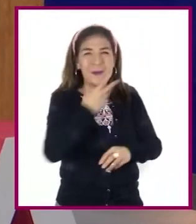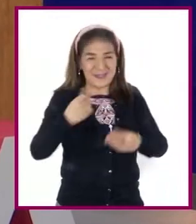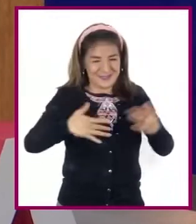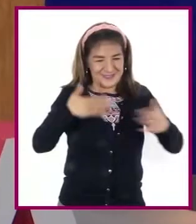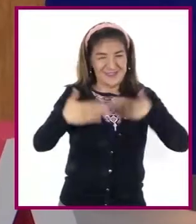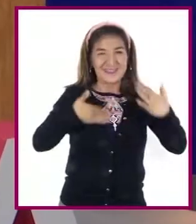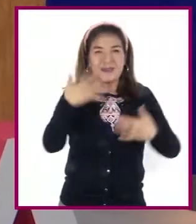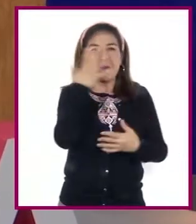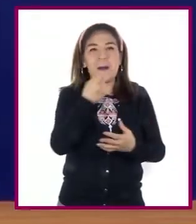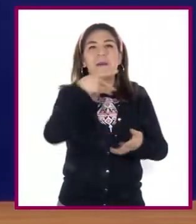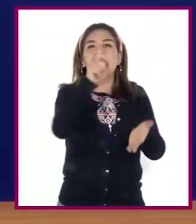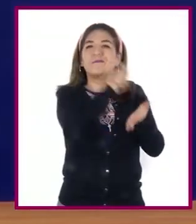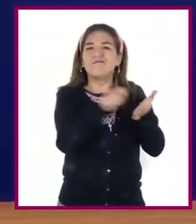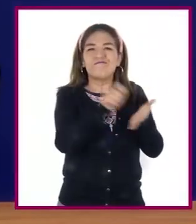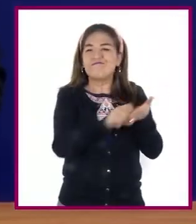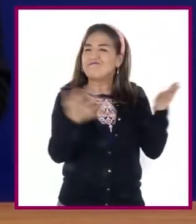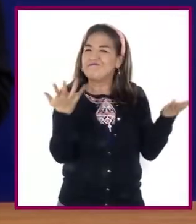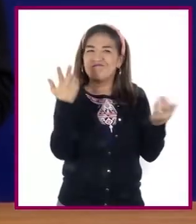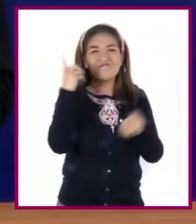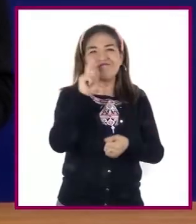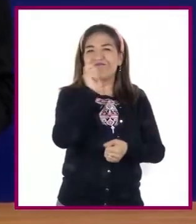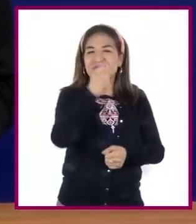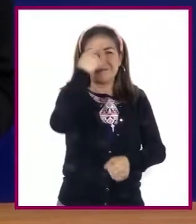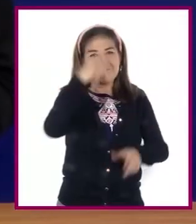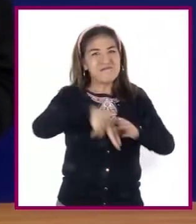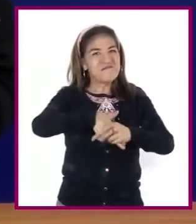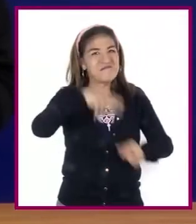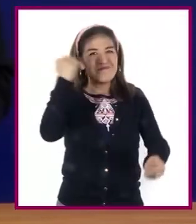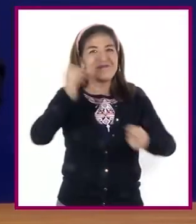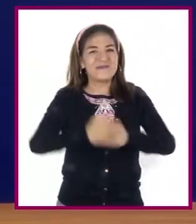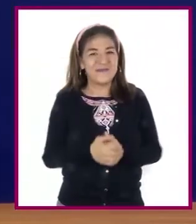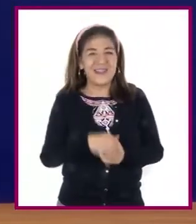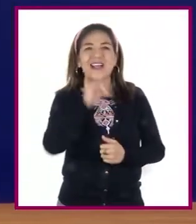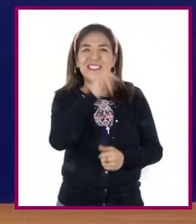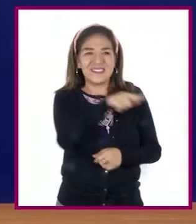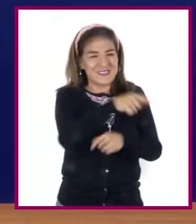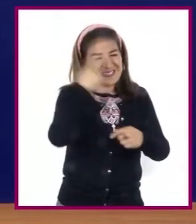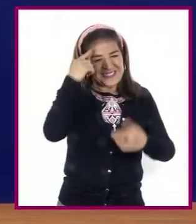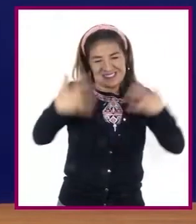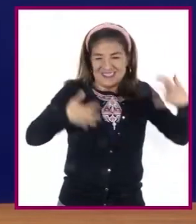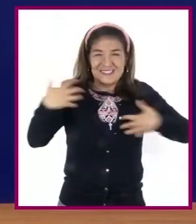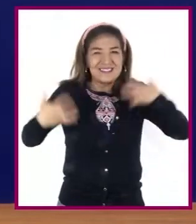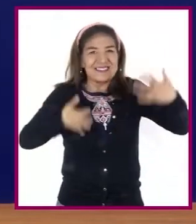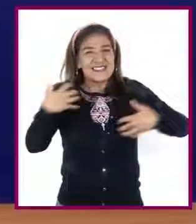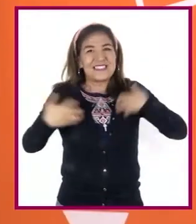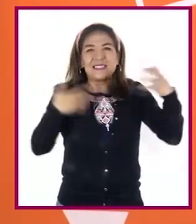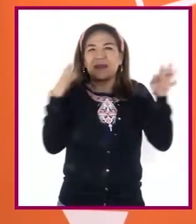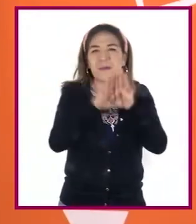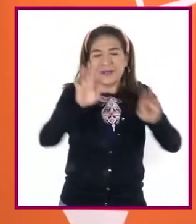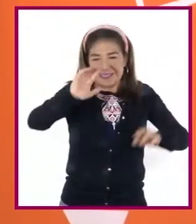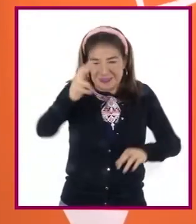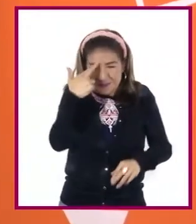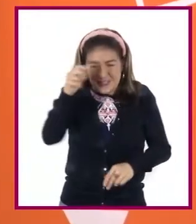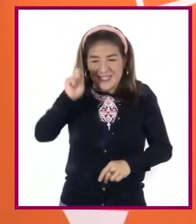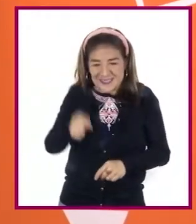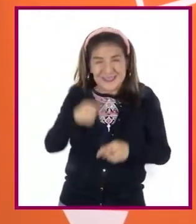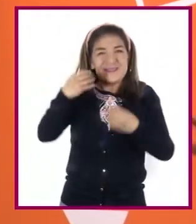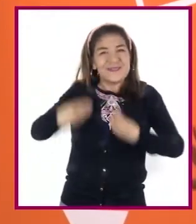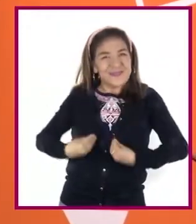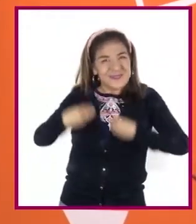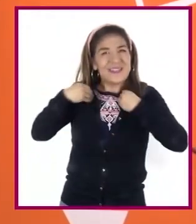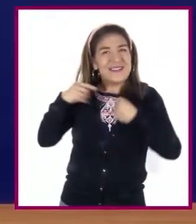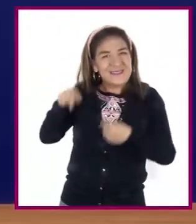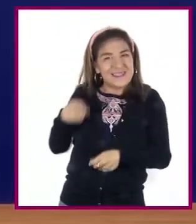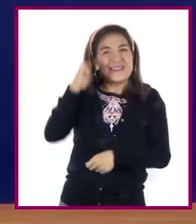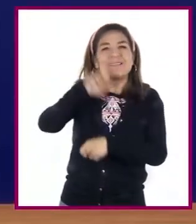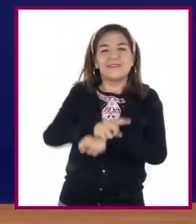pasado. Claro, me imagino que te sentiste totalmente frustrado porque en tu mente estabas recordando todo lo que viviste,